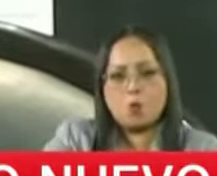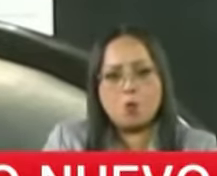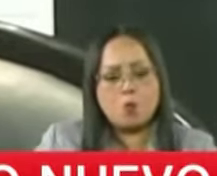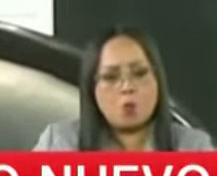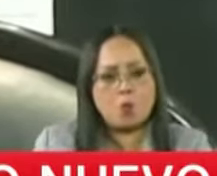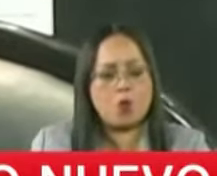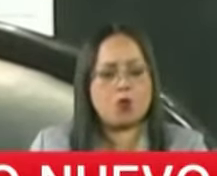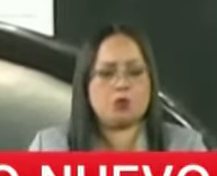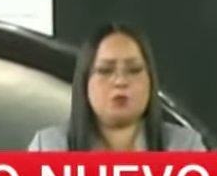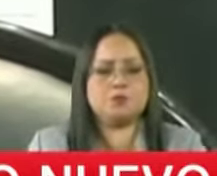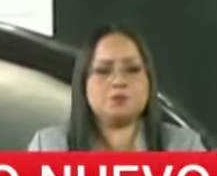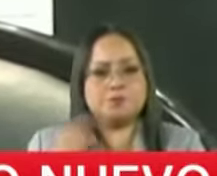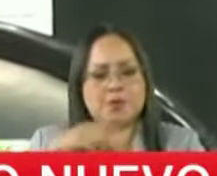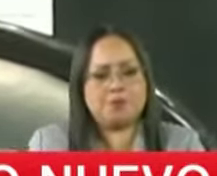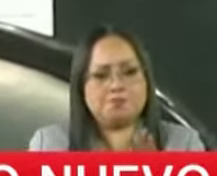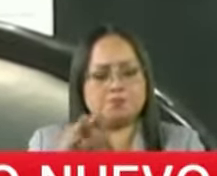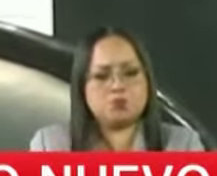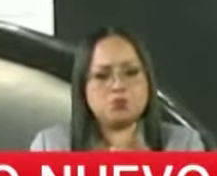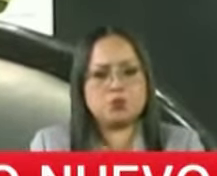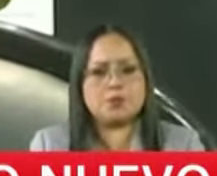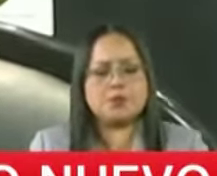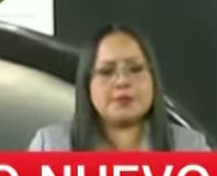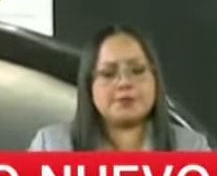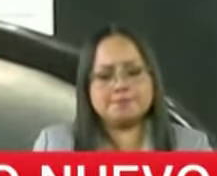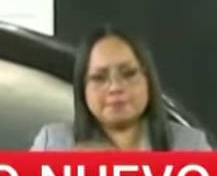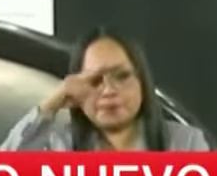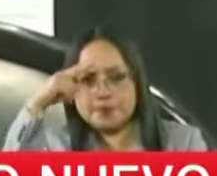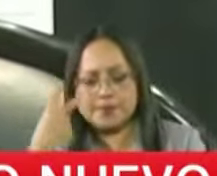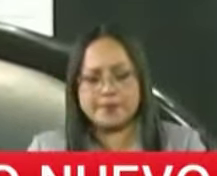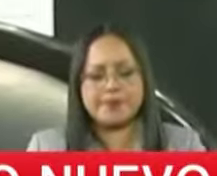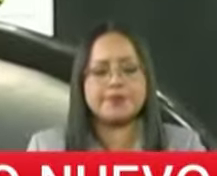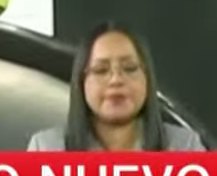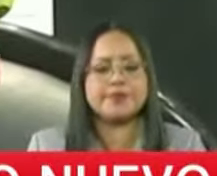elección de la presidencia de los Estados Unidos Mexicanos.